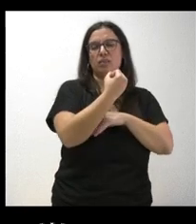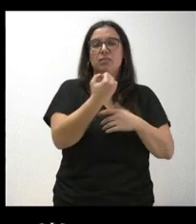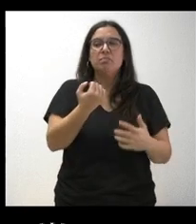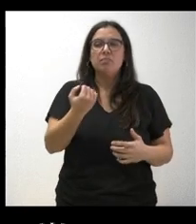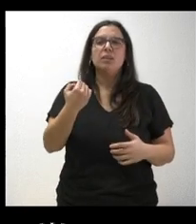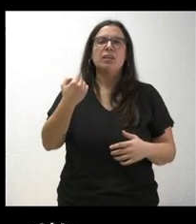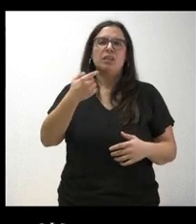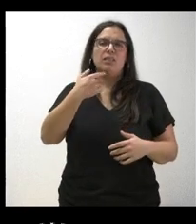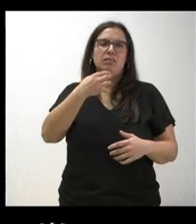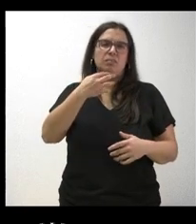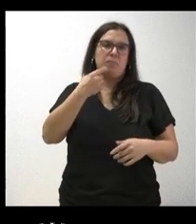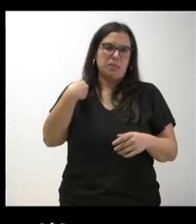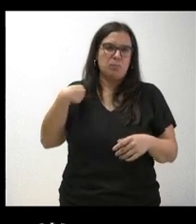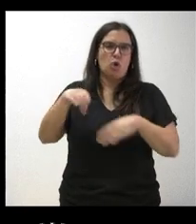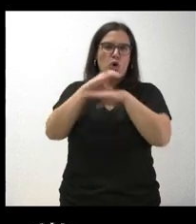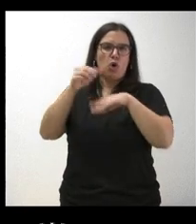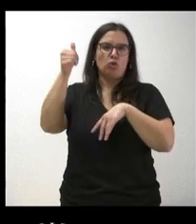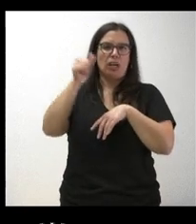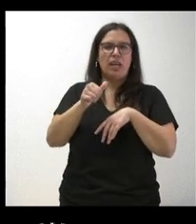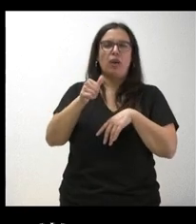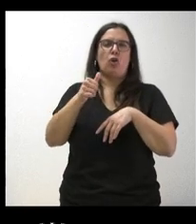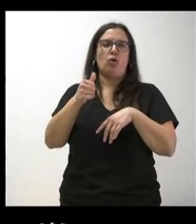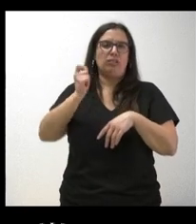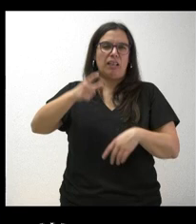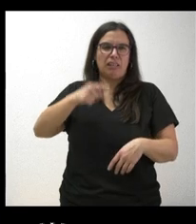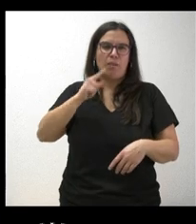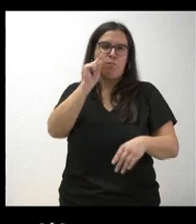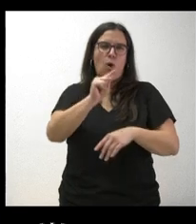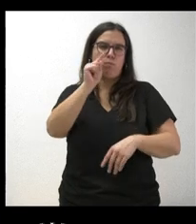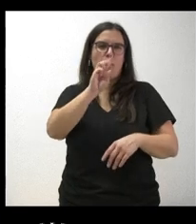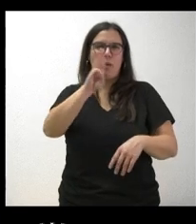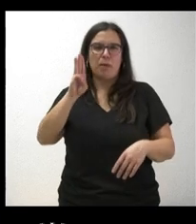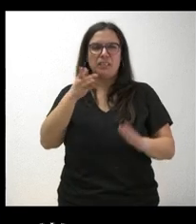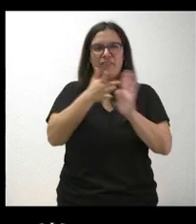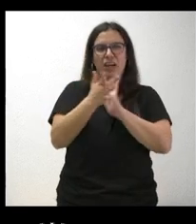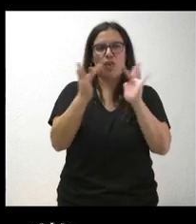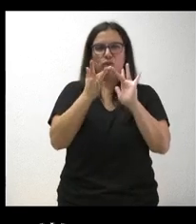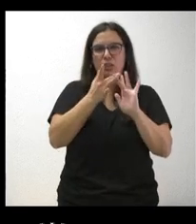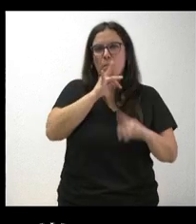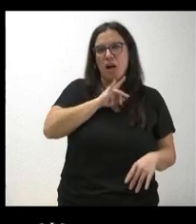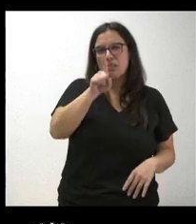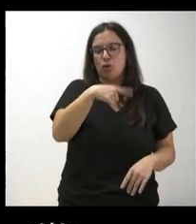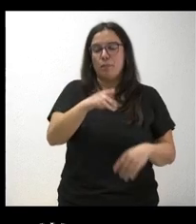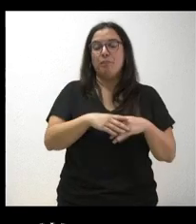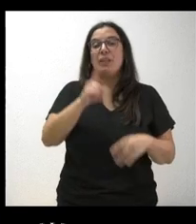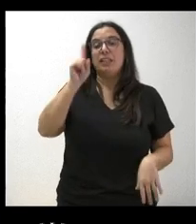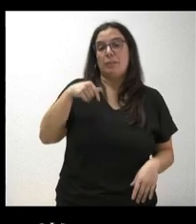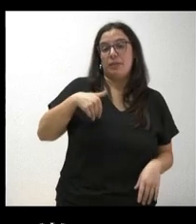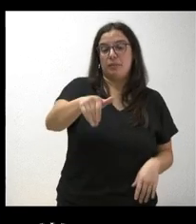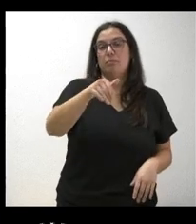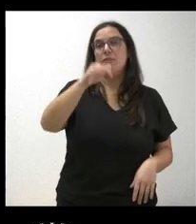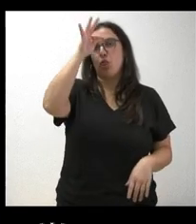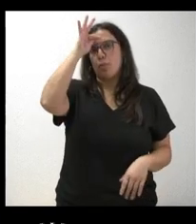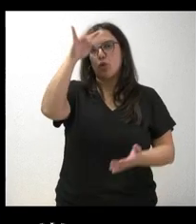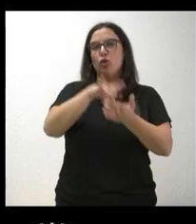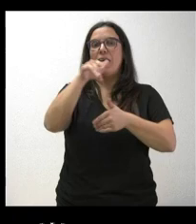acumulando van erosionando poco a poco las relaciones entre PP y vox aquí en la comunidad y luego e este domingo hay elecciones en 51 municipios no